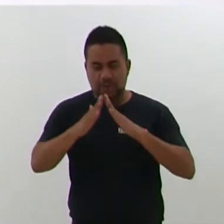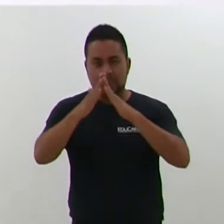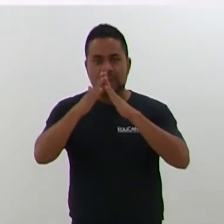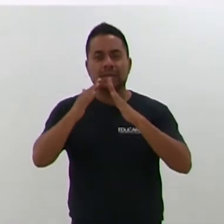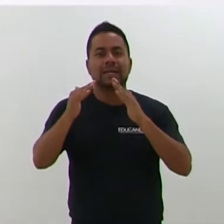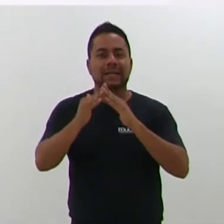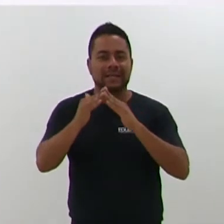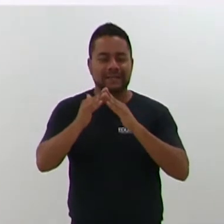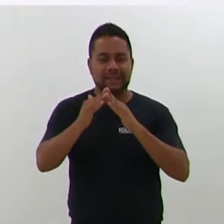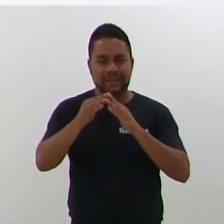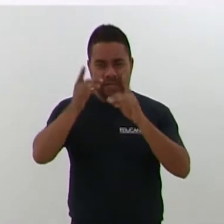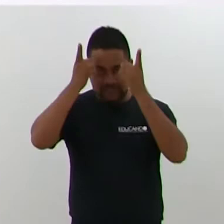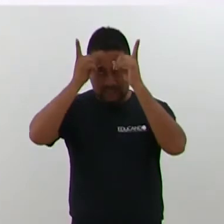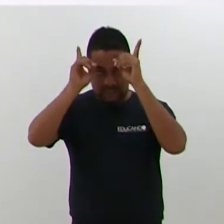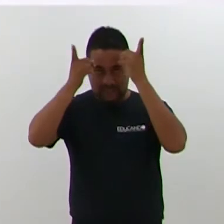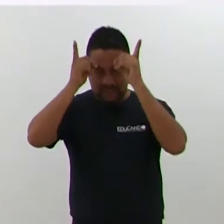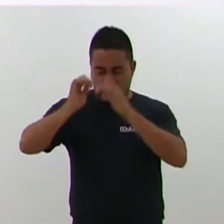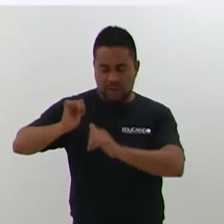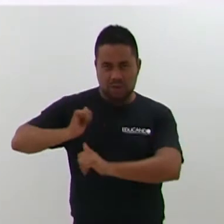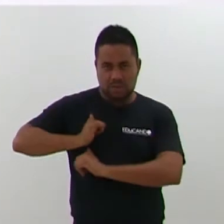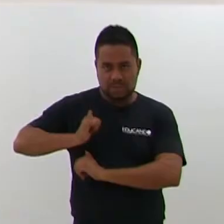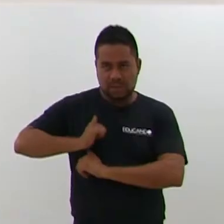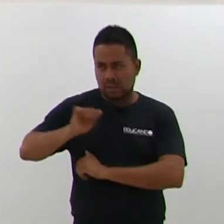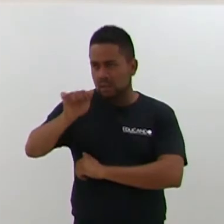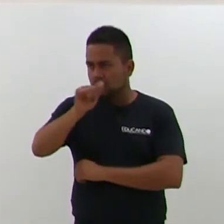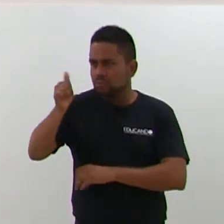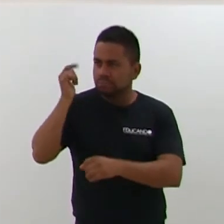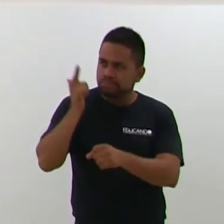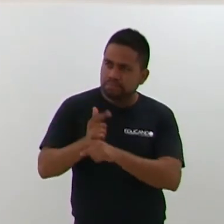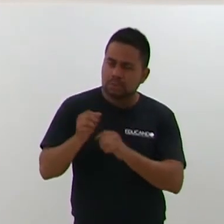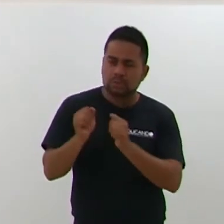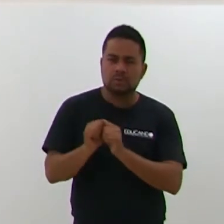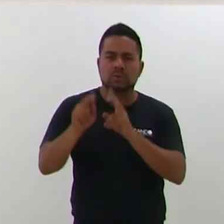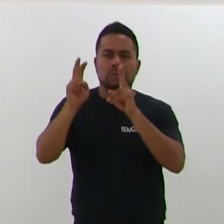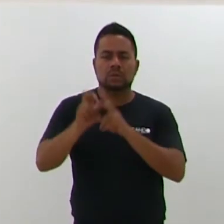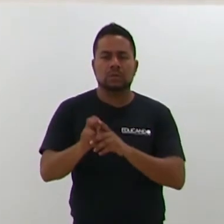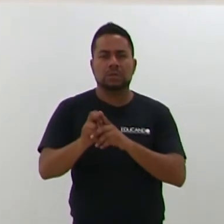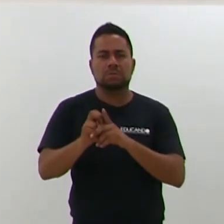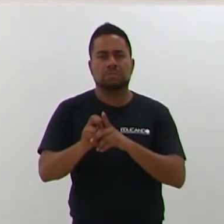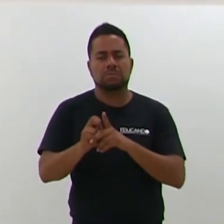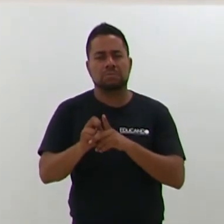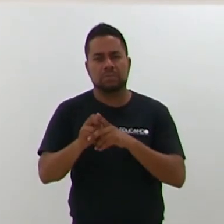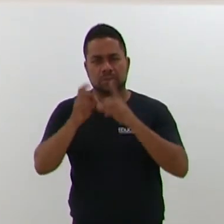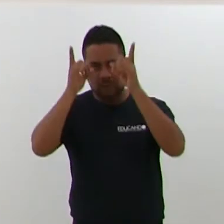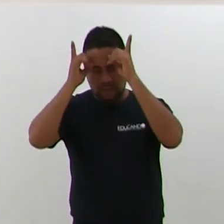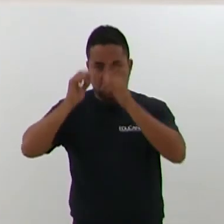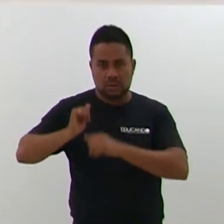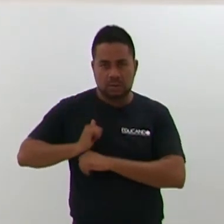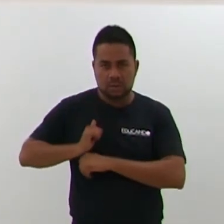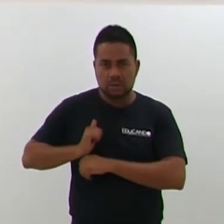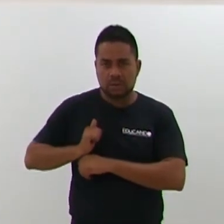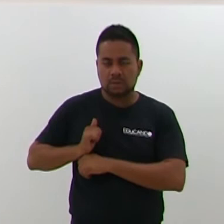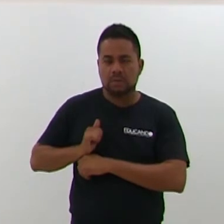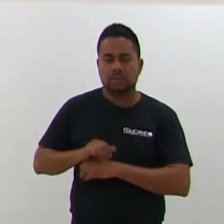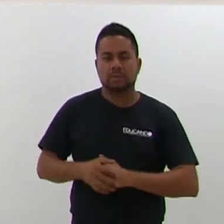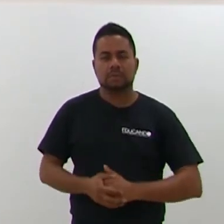otra? Vamos a buscar otra que también tenga que ver con hormigueo. Ahí está